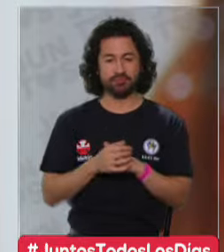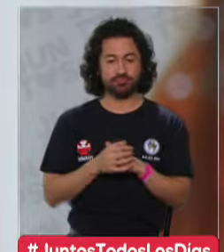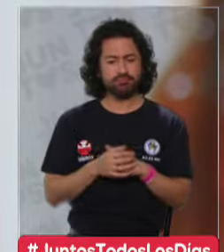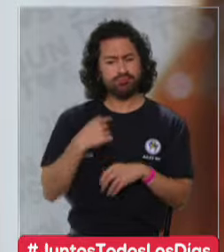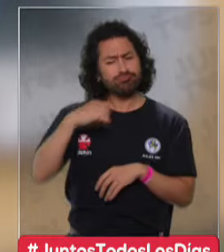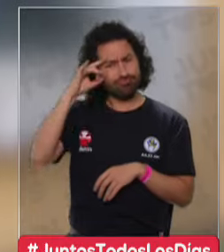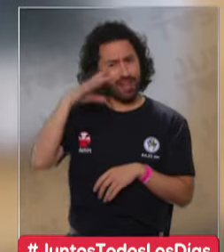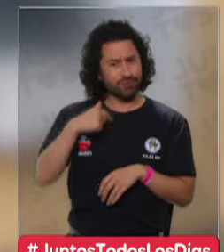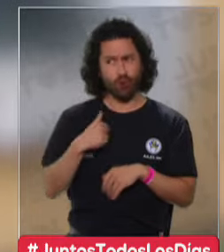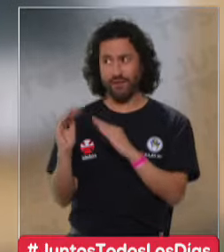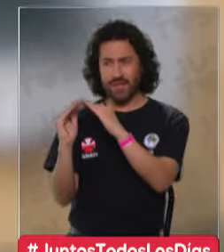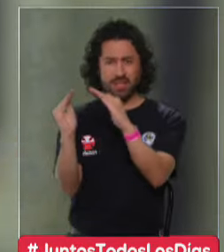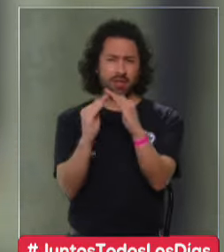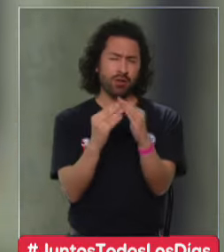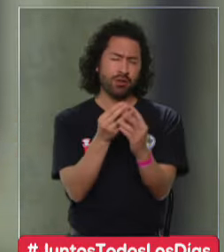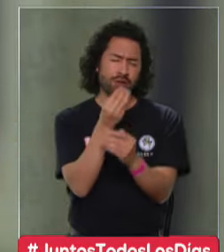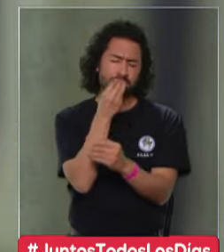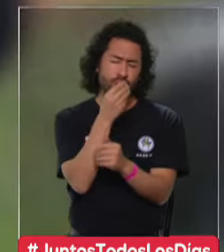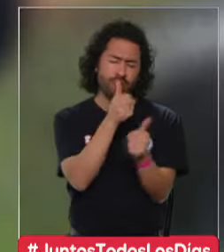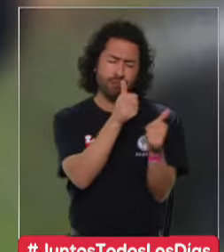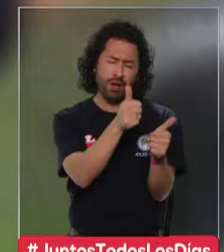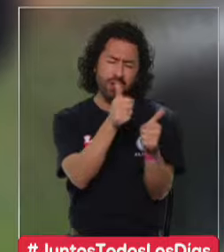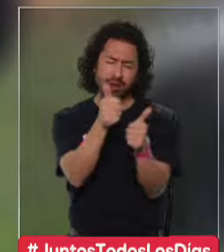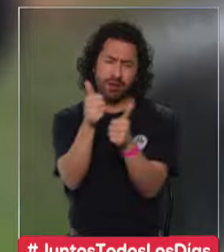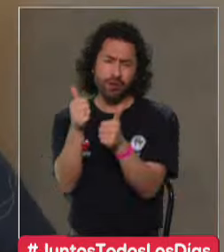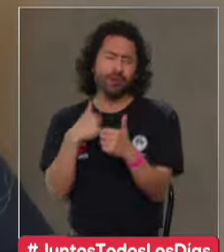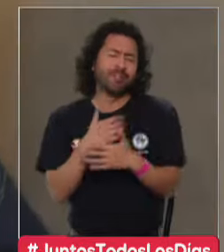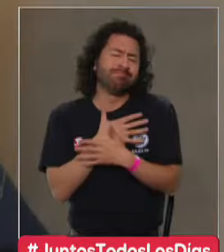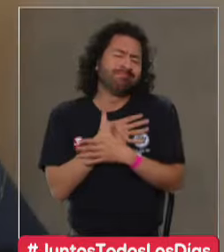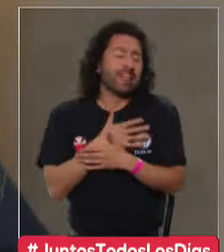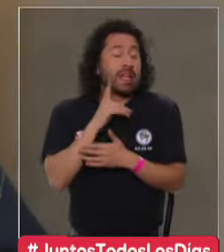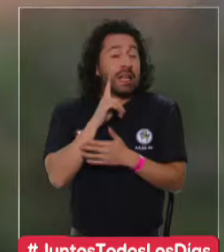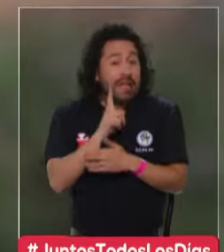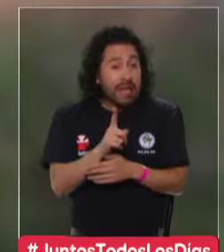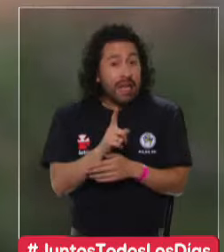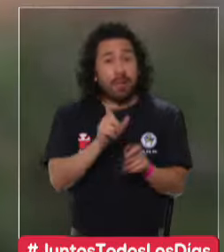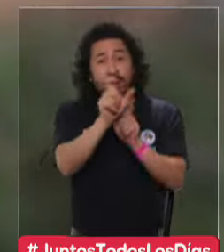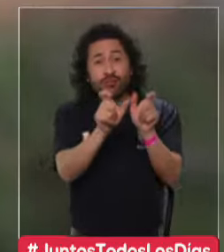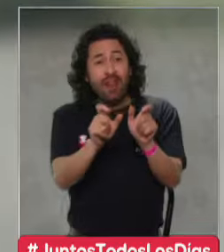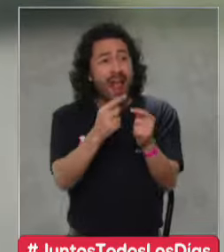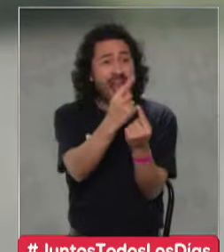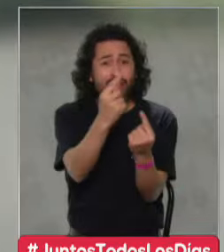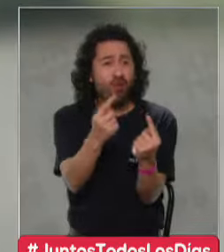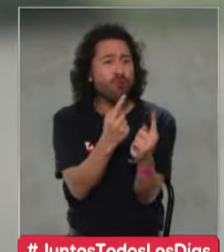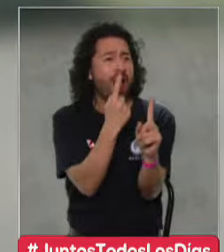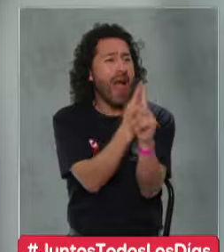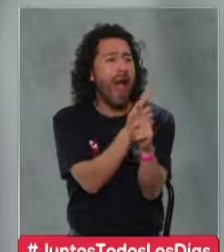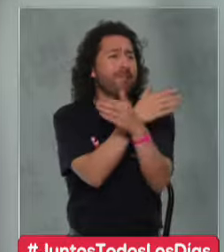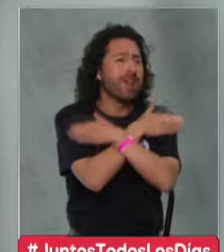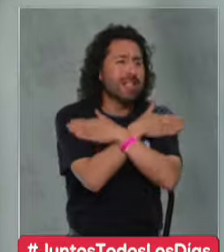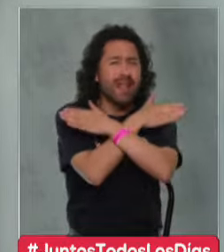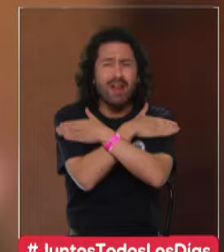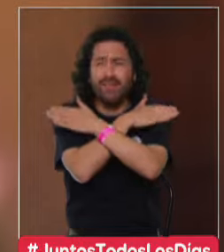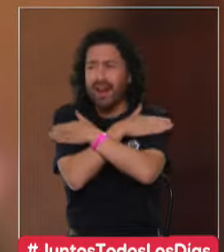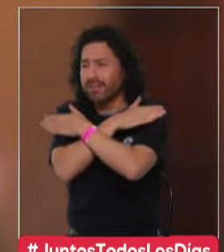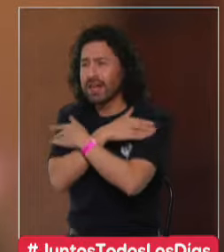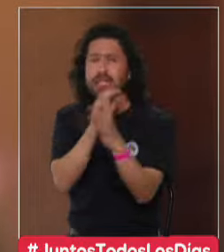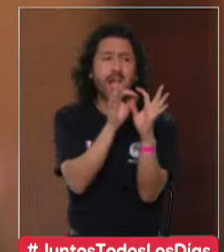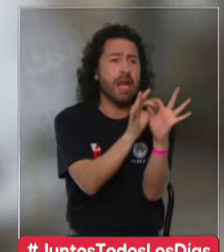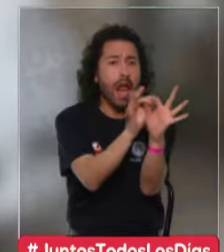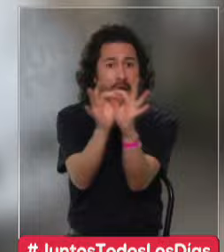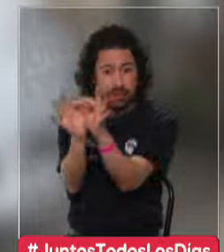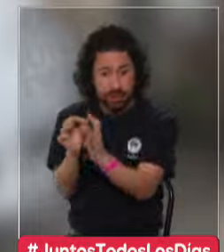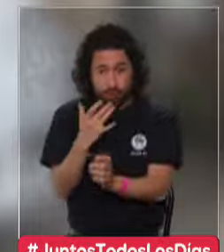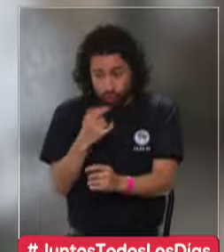Sé que tengo muy buenos vecinos. Qué ganas de abrazar a cada persona que está allá afuera y agradecerle. Porque